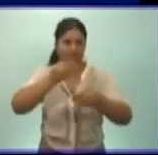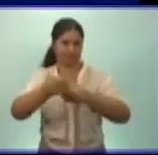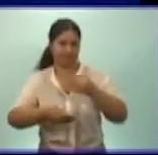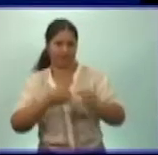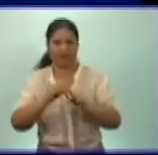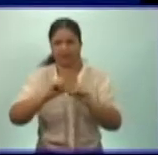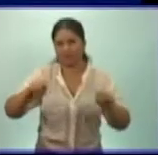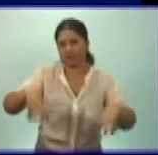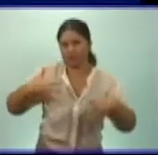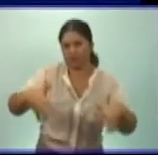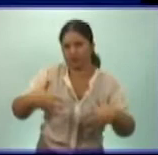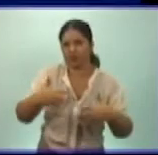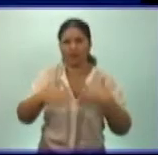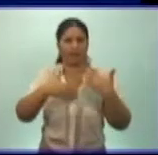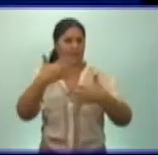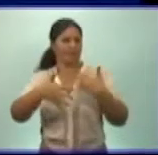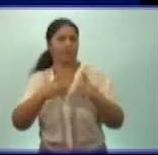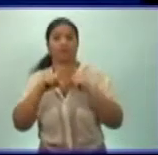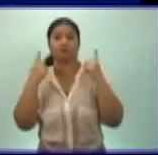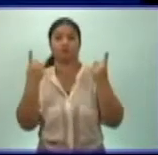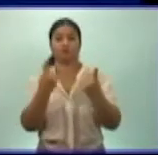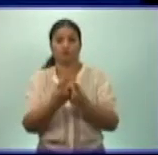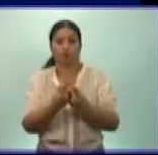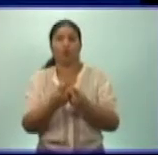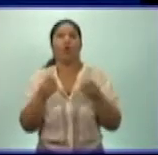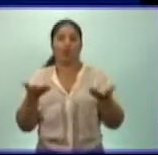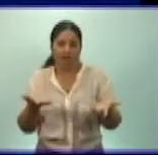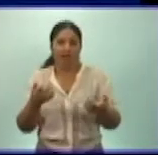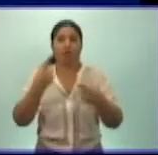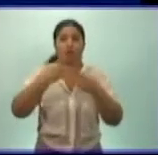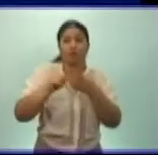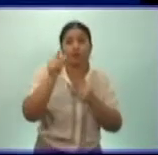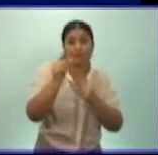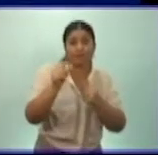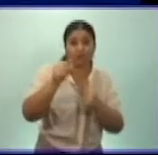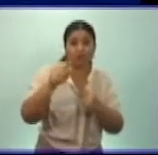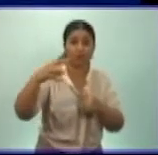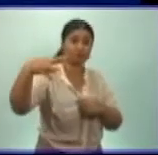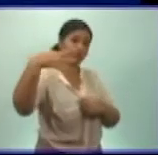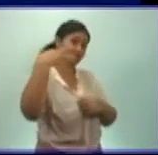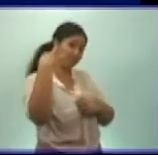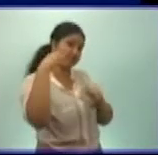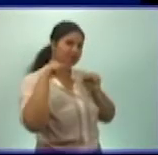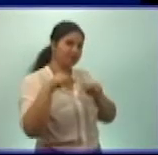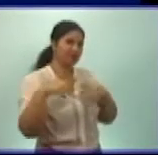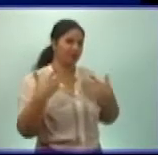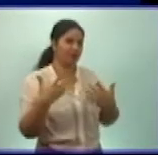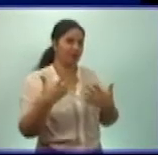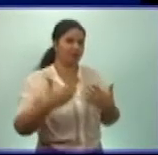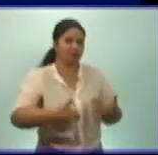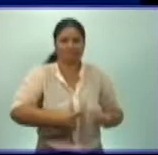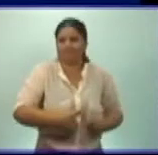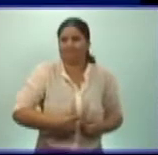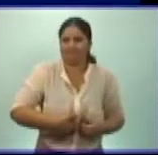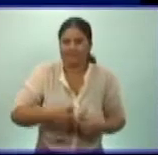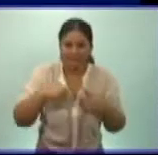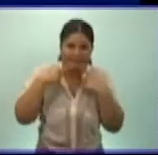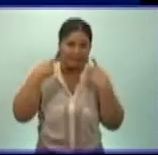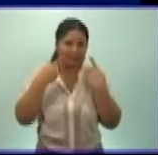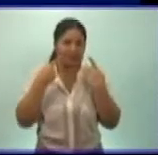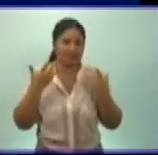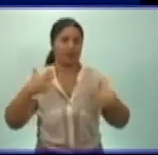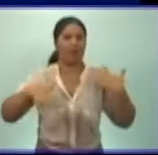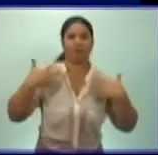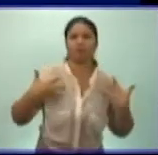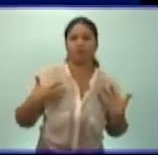los espectadores gracia y risa. El desenlace es siempre alegre y feliz. Por